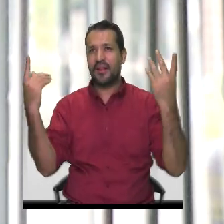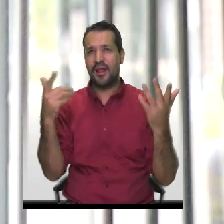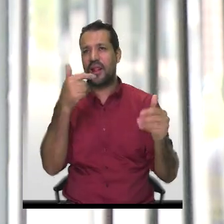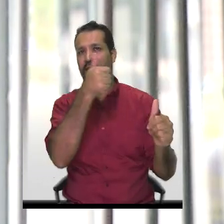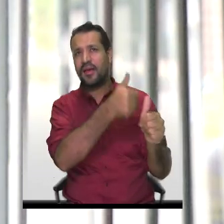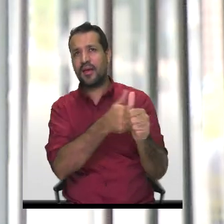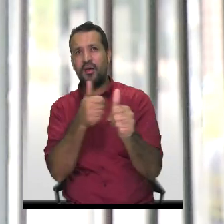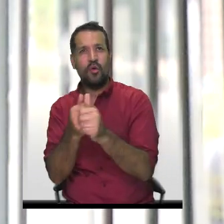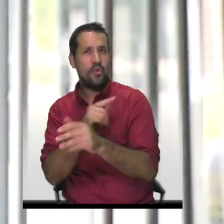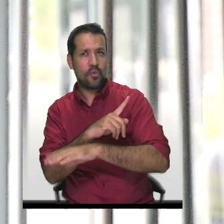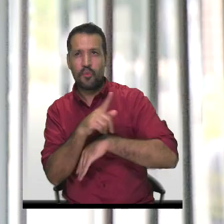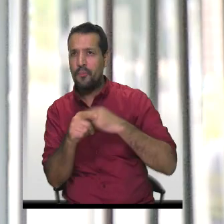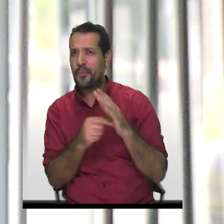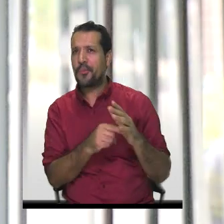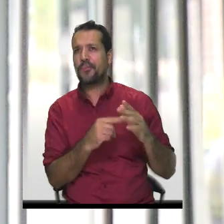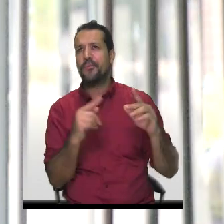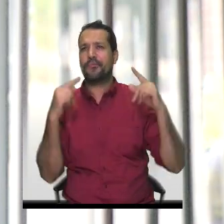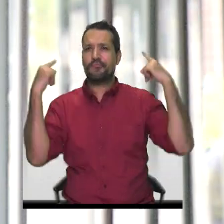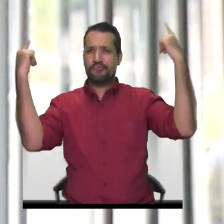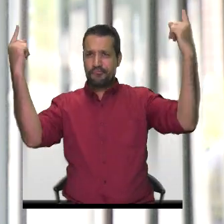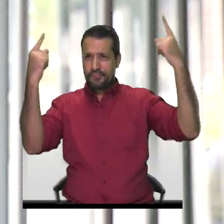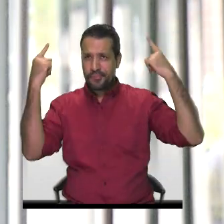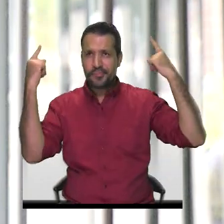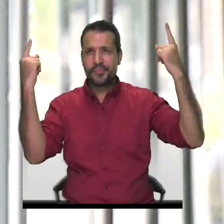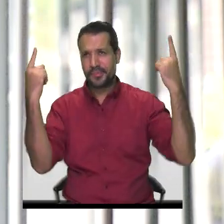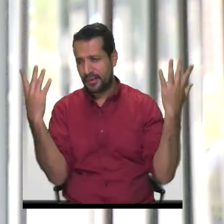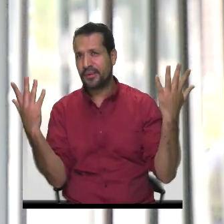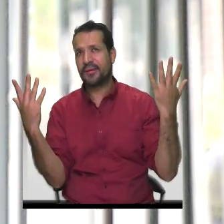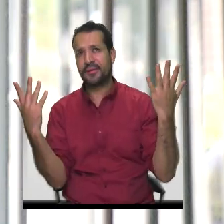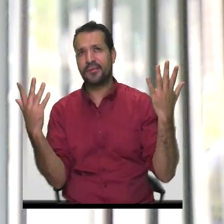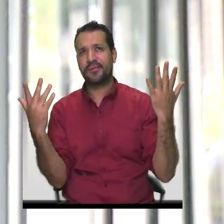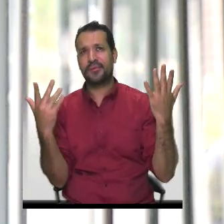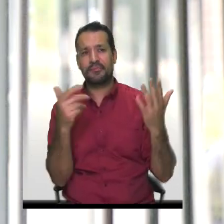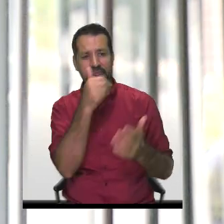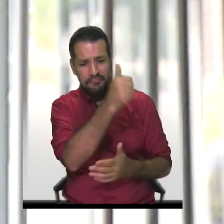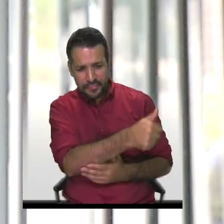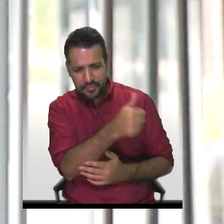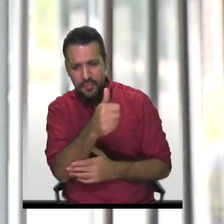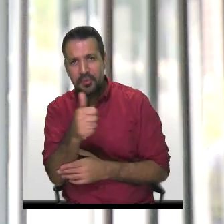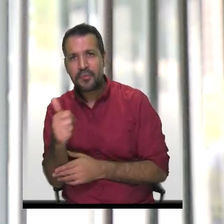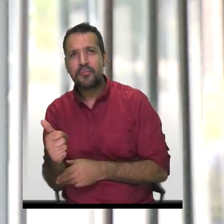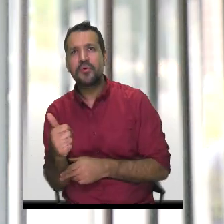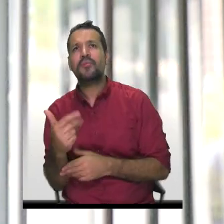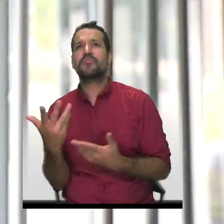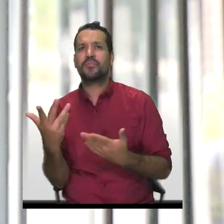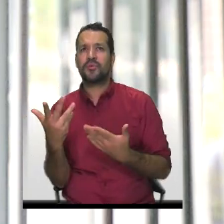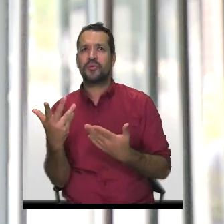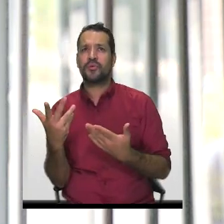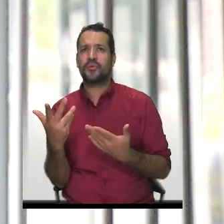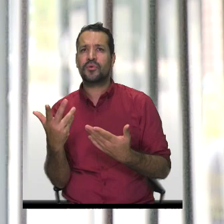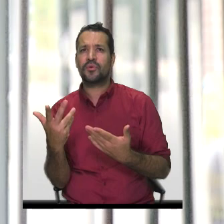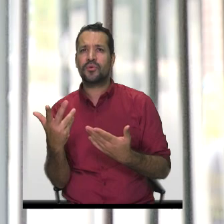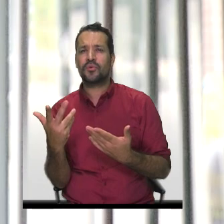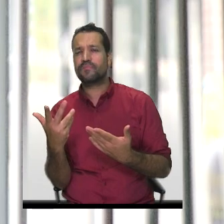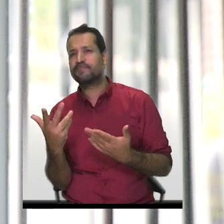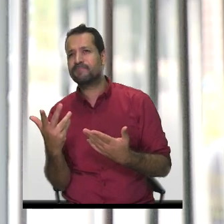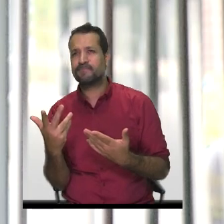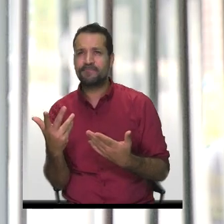el todo, y también cada parte es capaz como de reproducirse a sí mismo y de llegar como a